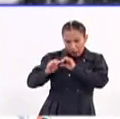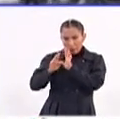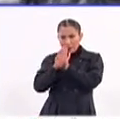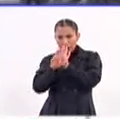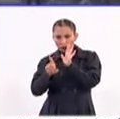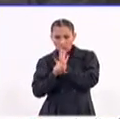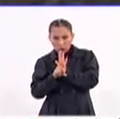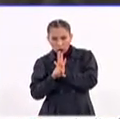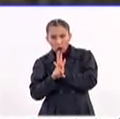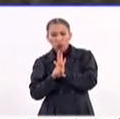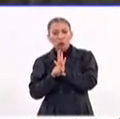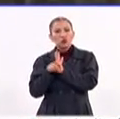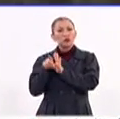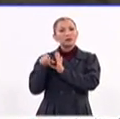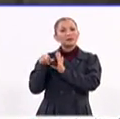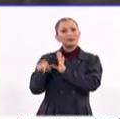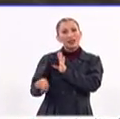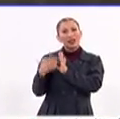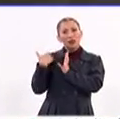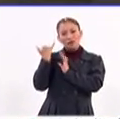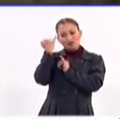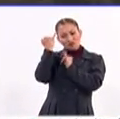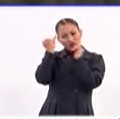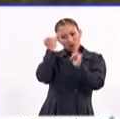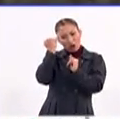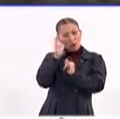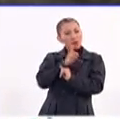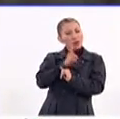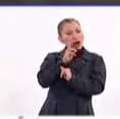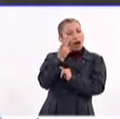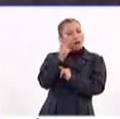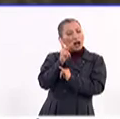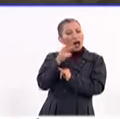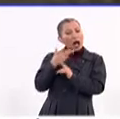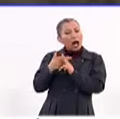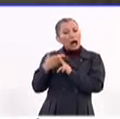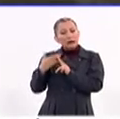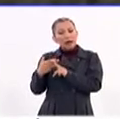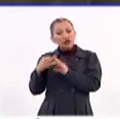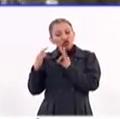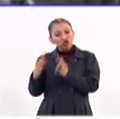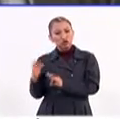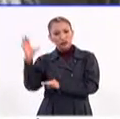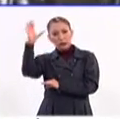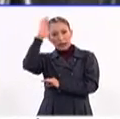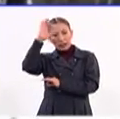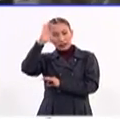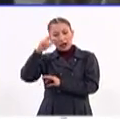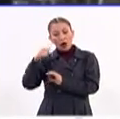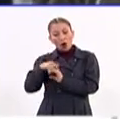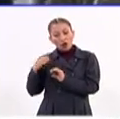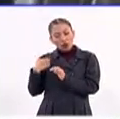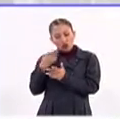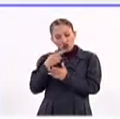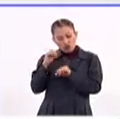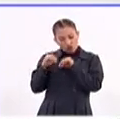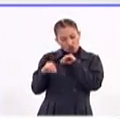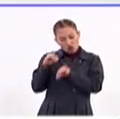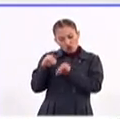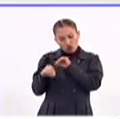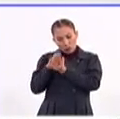metodologías, desde empíricas que se han dado hasta las más científicas, con toda una